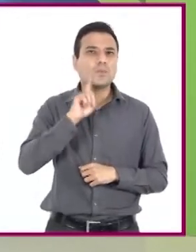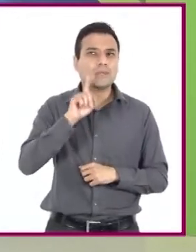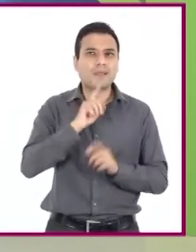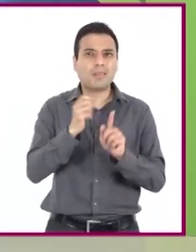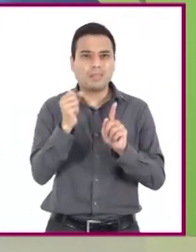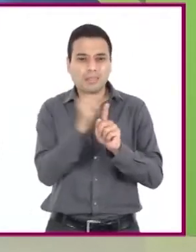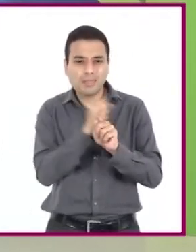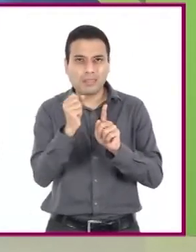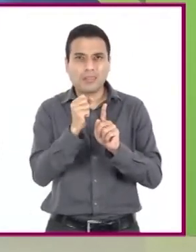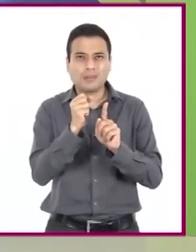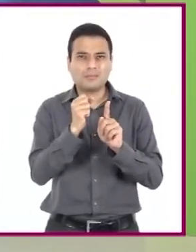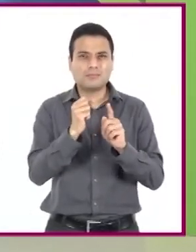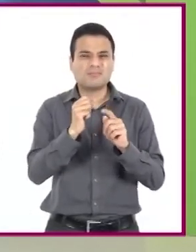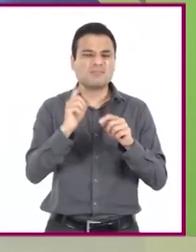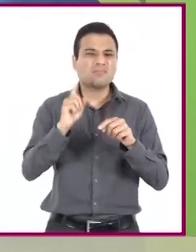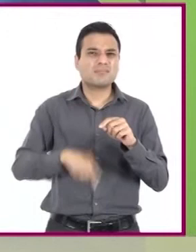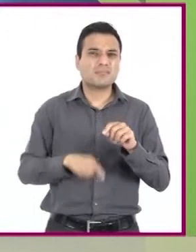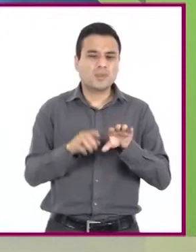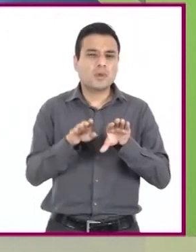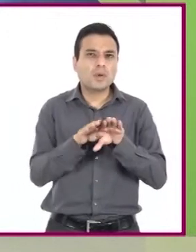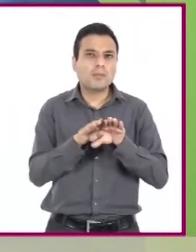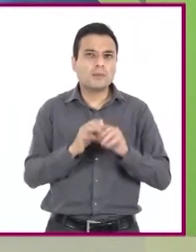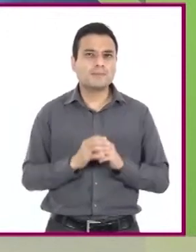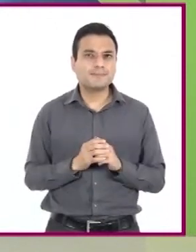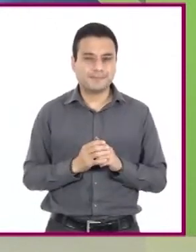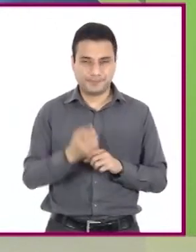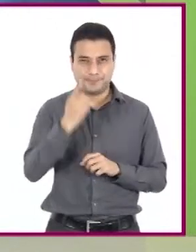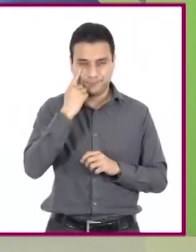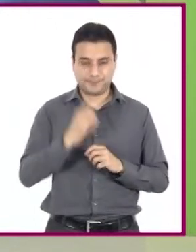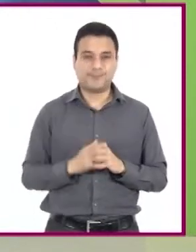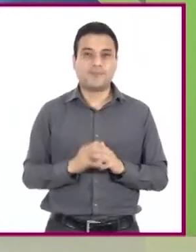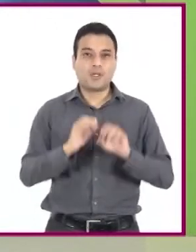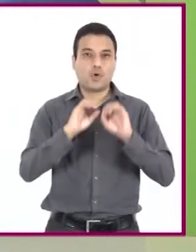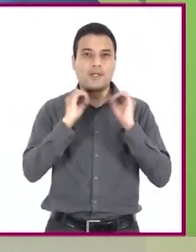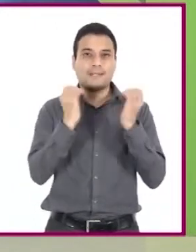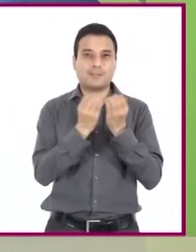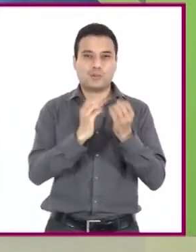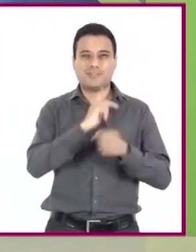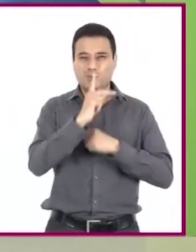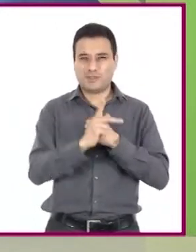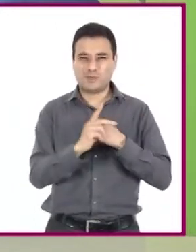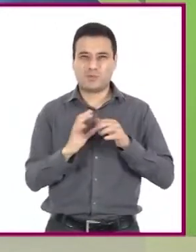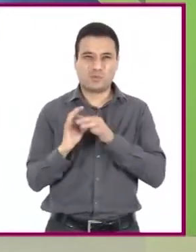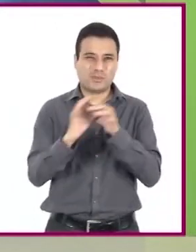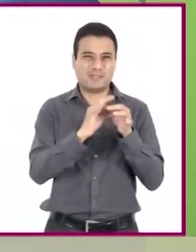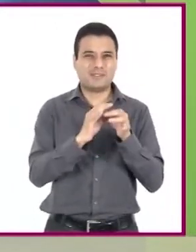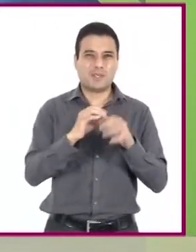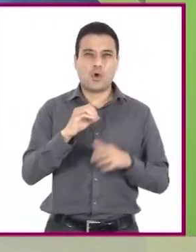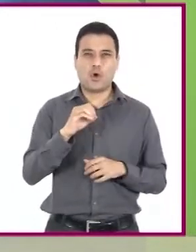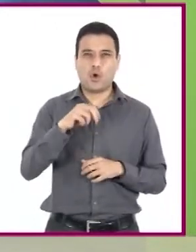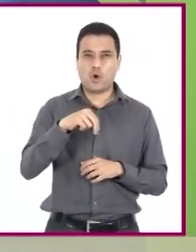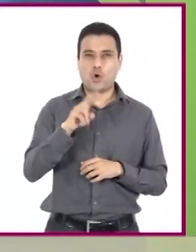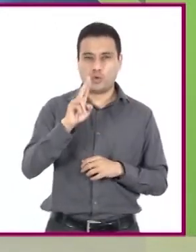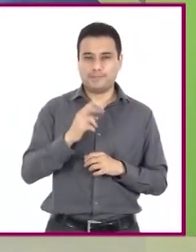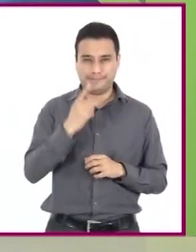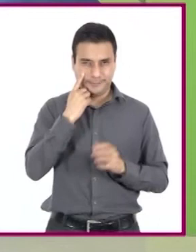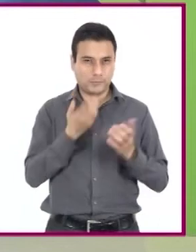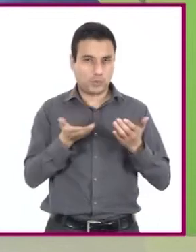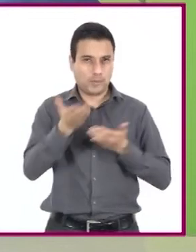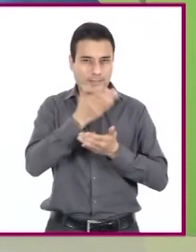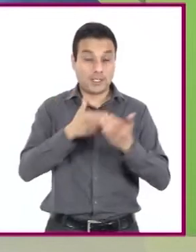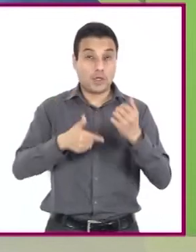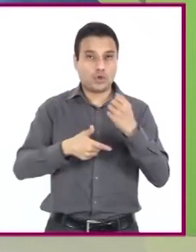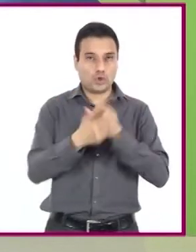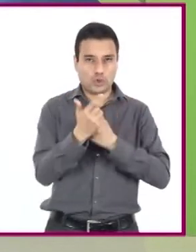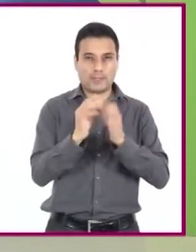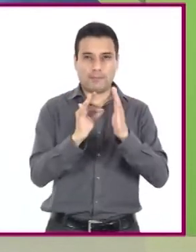de género? La Organización de las Naciones Unidas, ONU, nos comparte estas 12